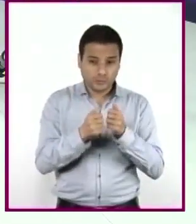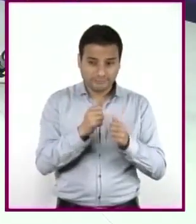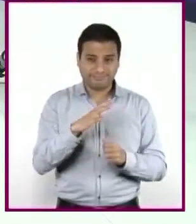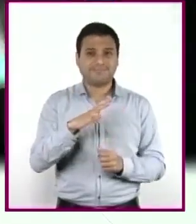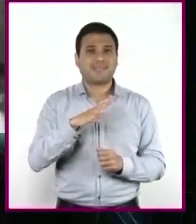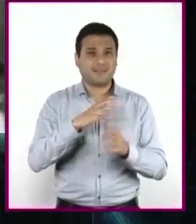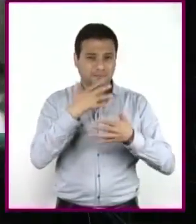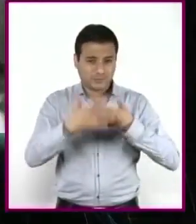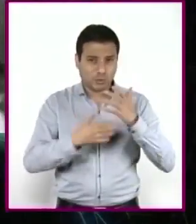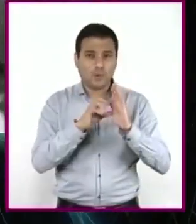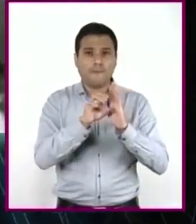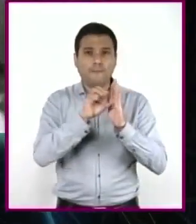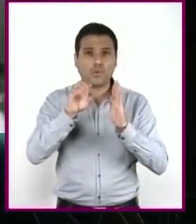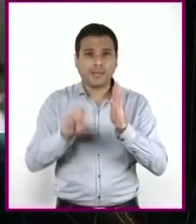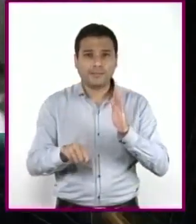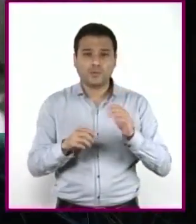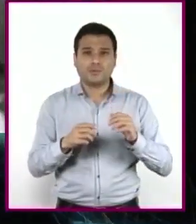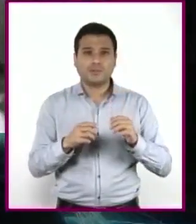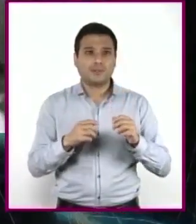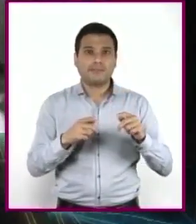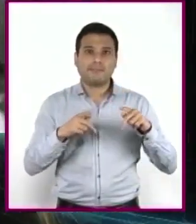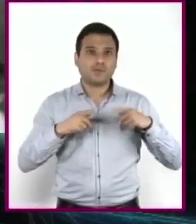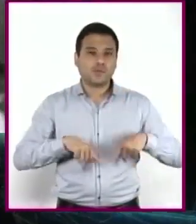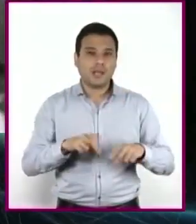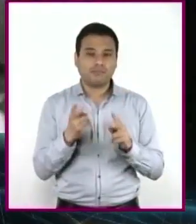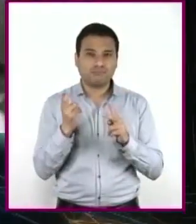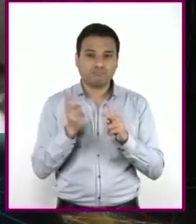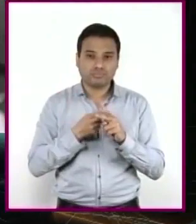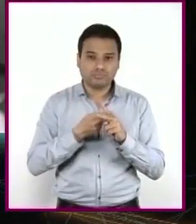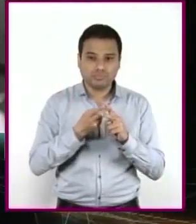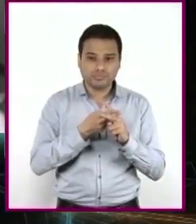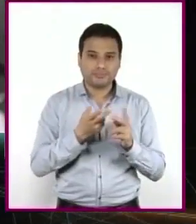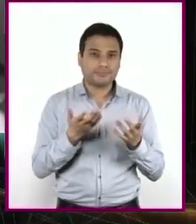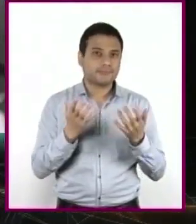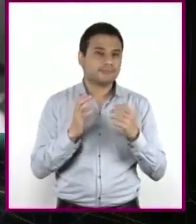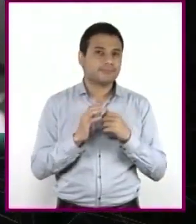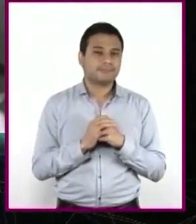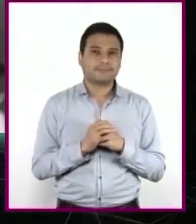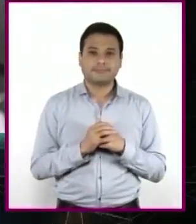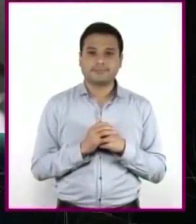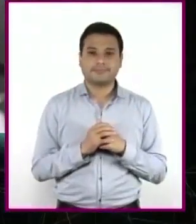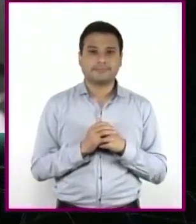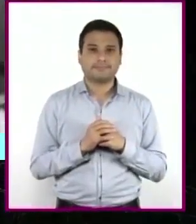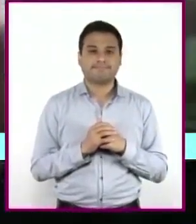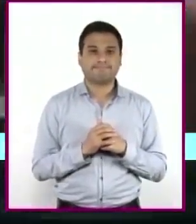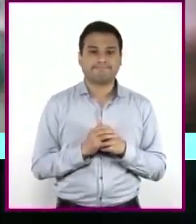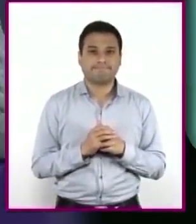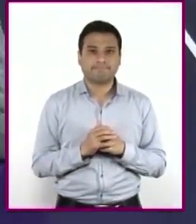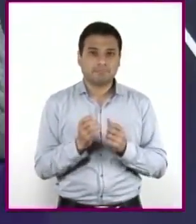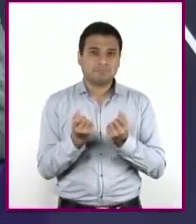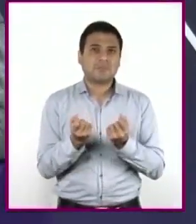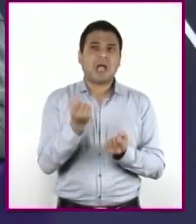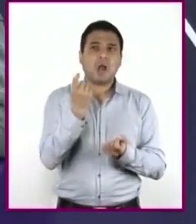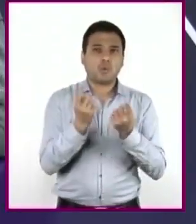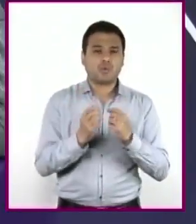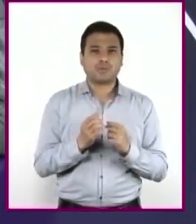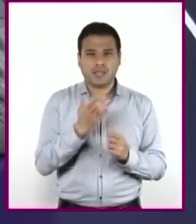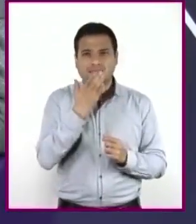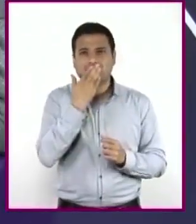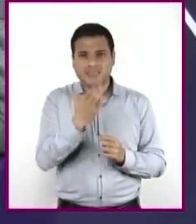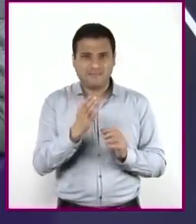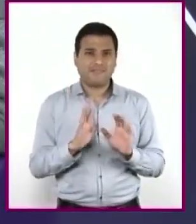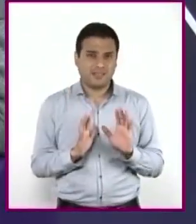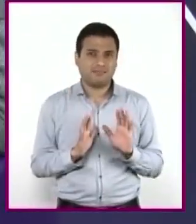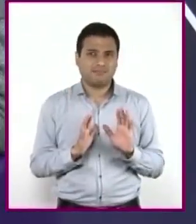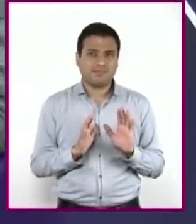en los videojuegos incitan a la violencia, por ejemplo, de matar a más jugadores o así. Y pues en algunos está bien